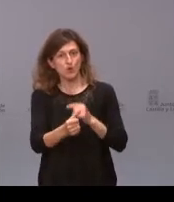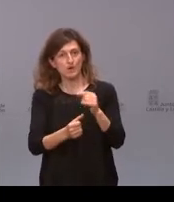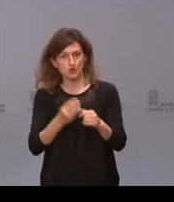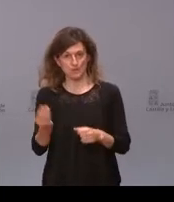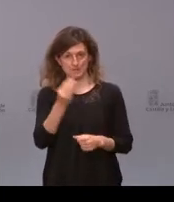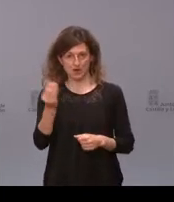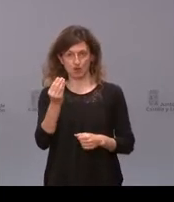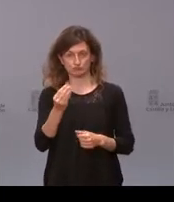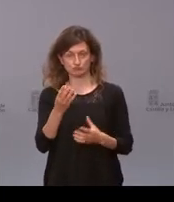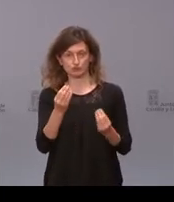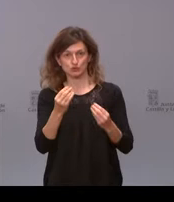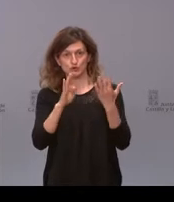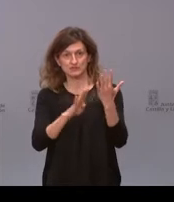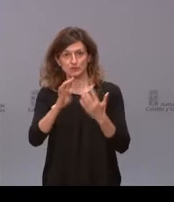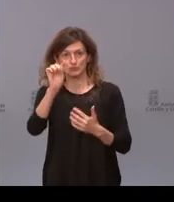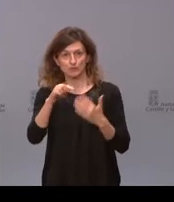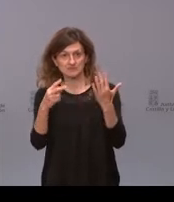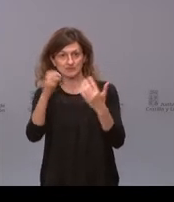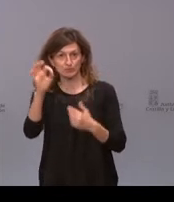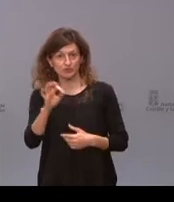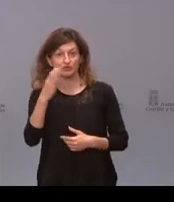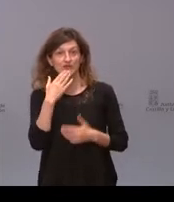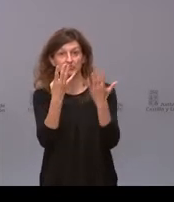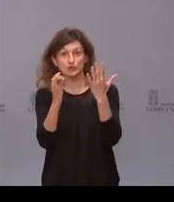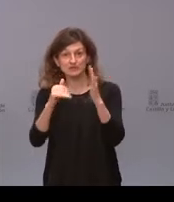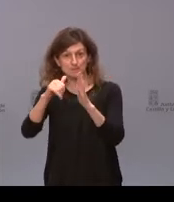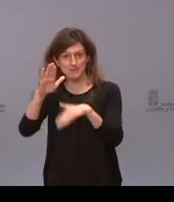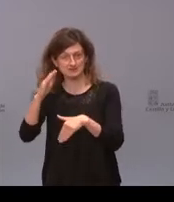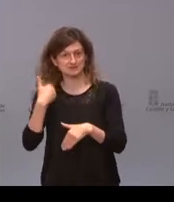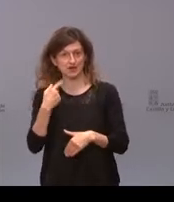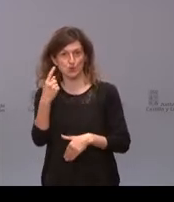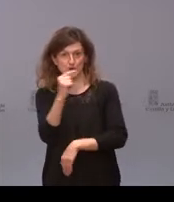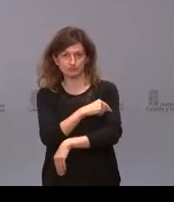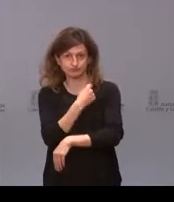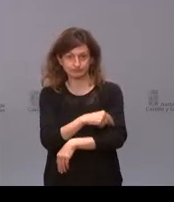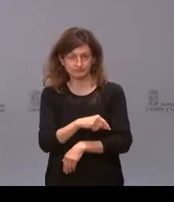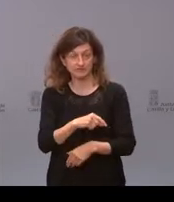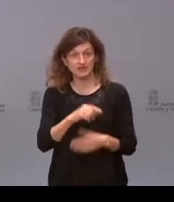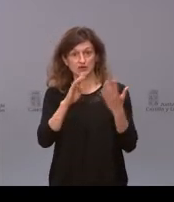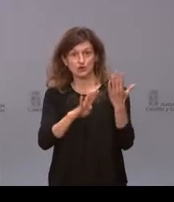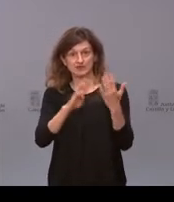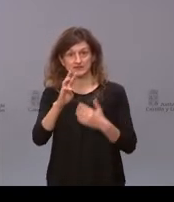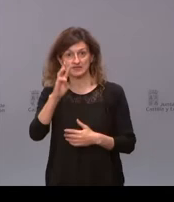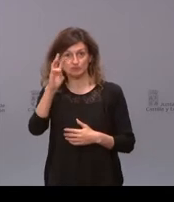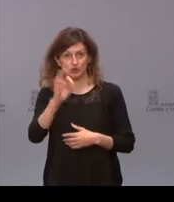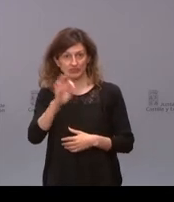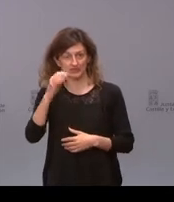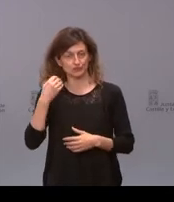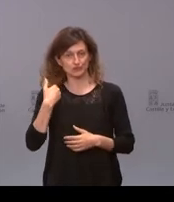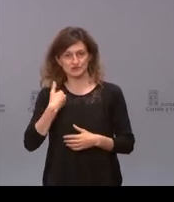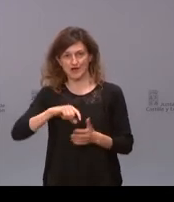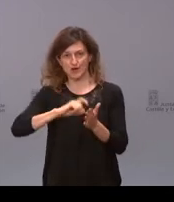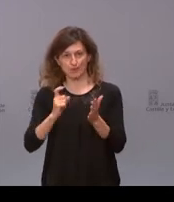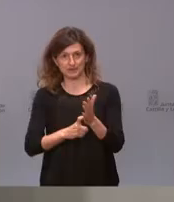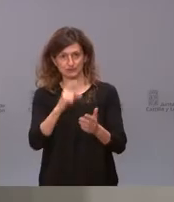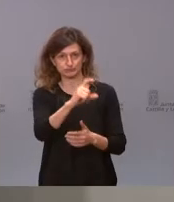el 94.7 por ciento de mayores de 90 años tiene una dosis puesta y el 93 por ciento tienen la vacunación